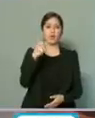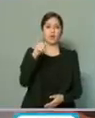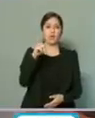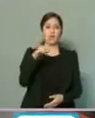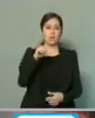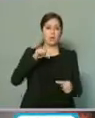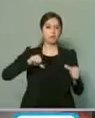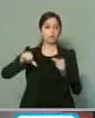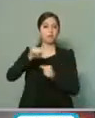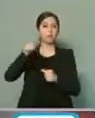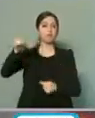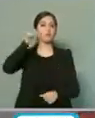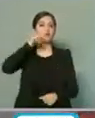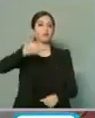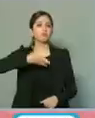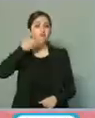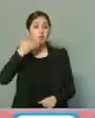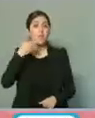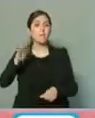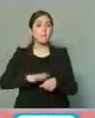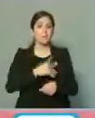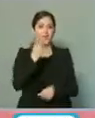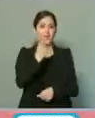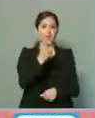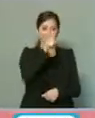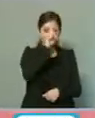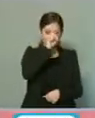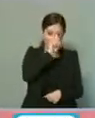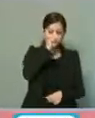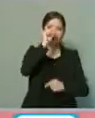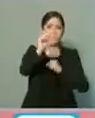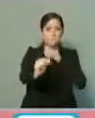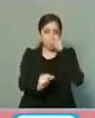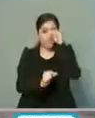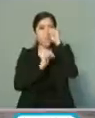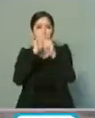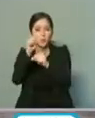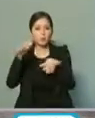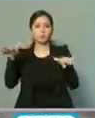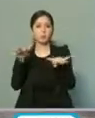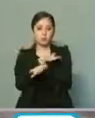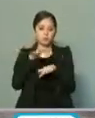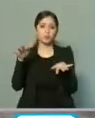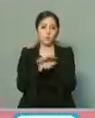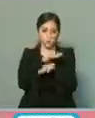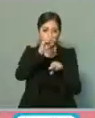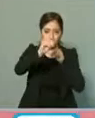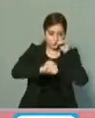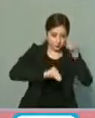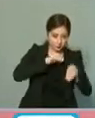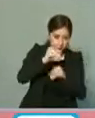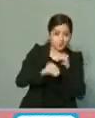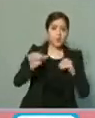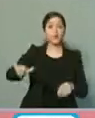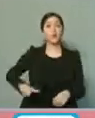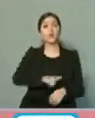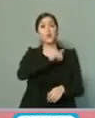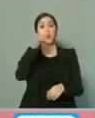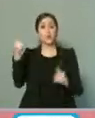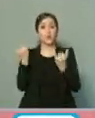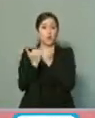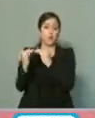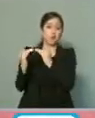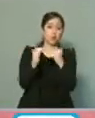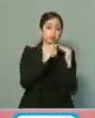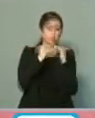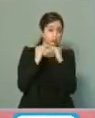Entonces, también se le daban consejos, por eso les digo que han ido cambiando y se han ido, por supuesto, haciendo mucho más equitativos, pero